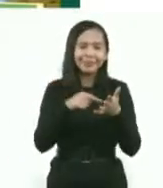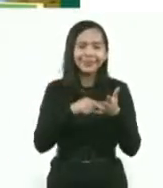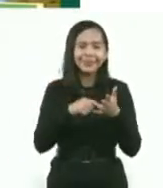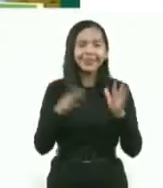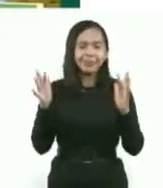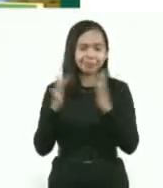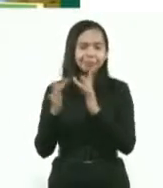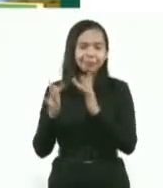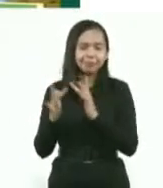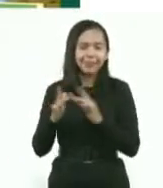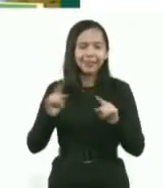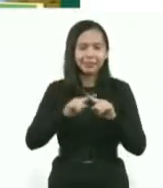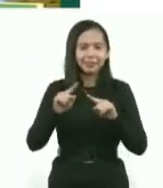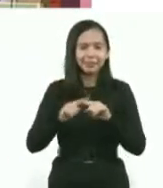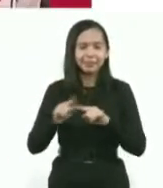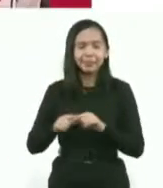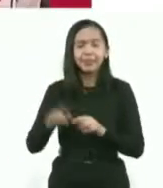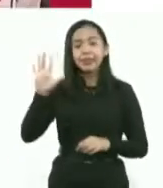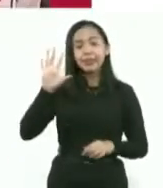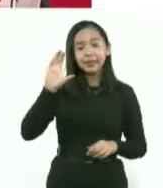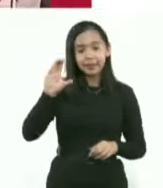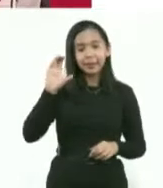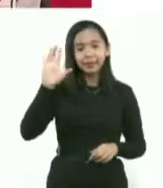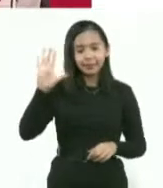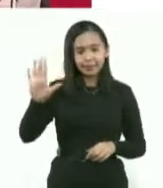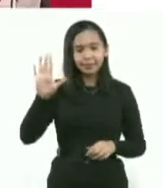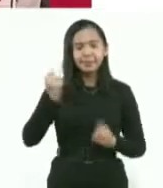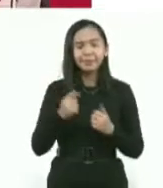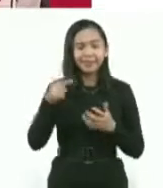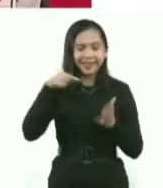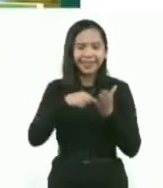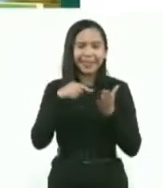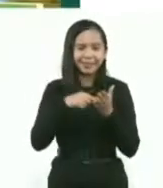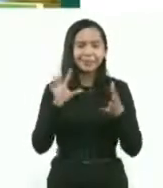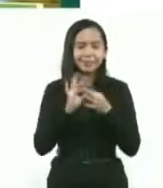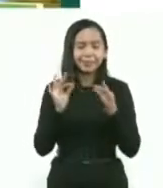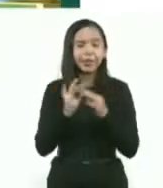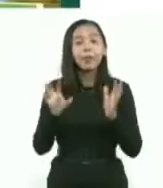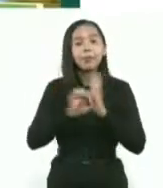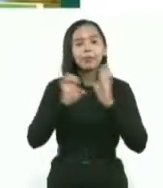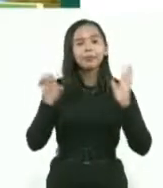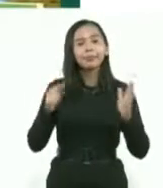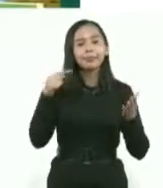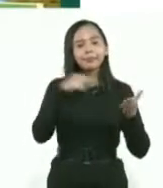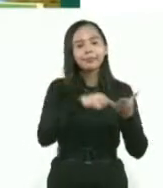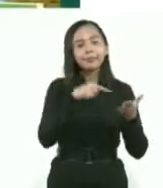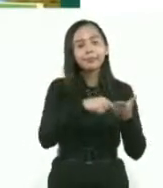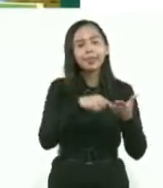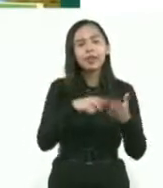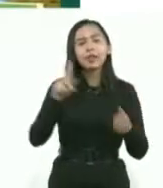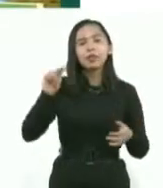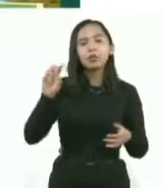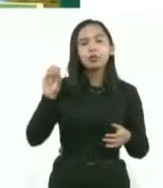en las redes sociales del C5. En este caso, por ejemplo, la